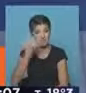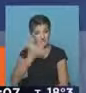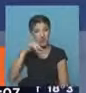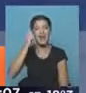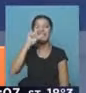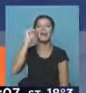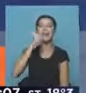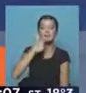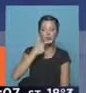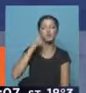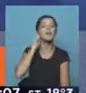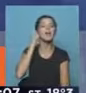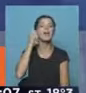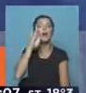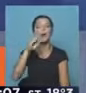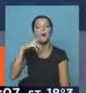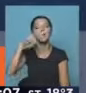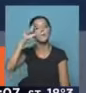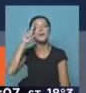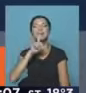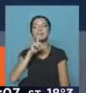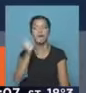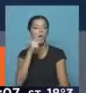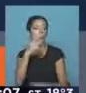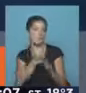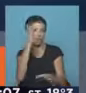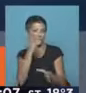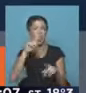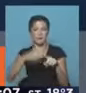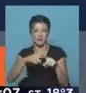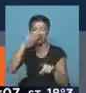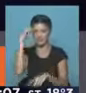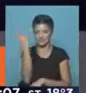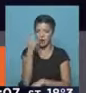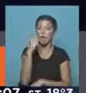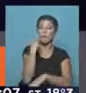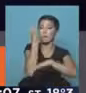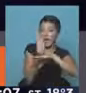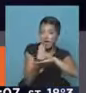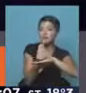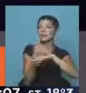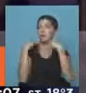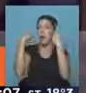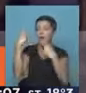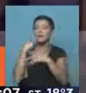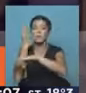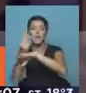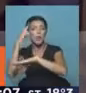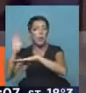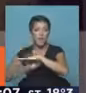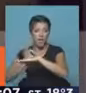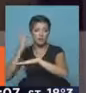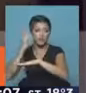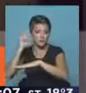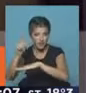Gaveta, periodista especializado en política internacional. Trabajaste en France Press, viviste 9 años en Francia, dirigiste Le Monde Diplomatique, muy vinculado